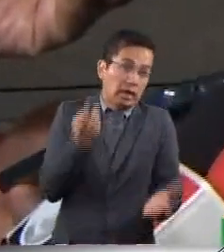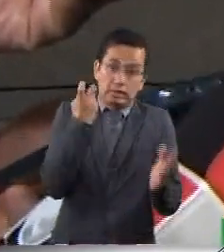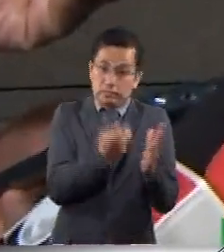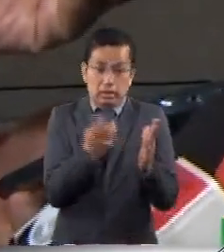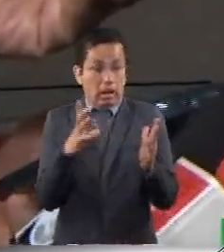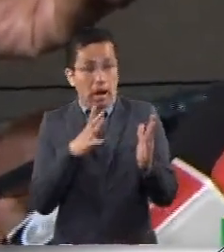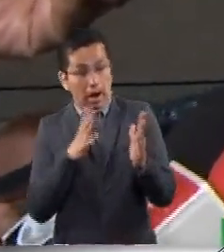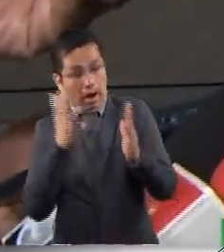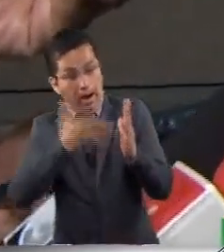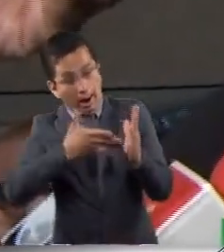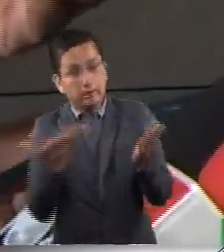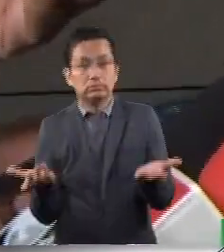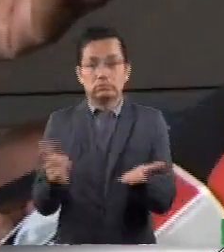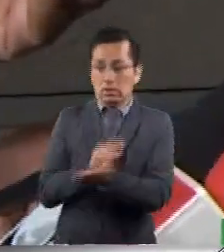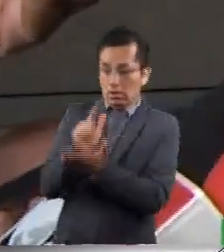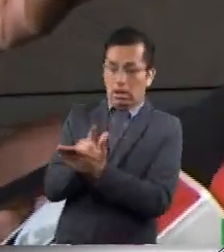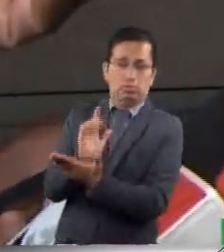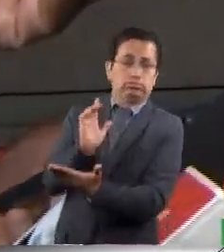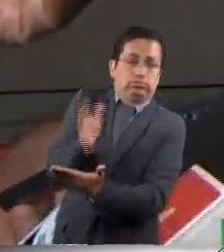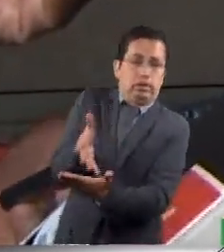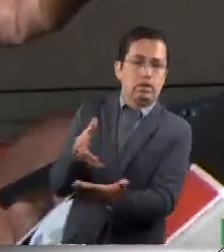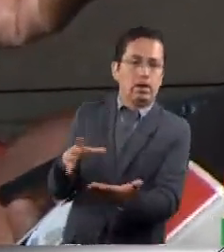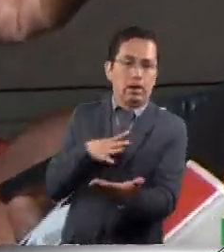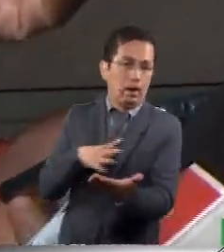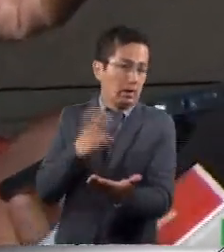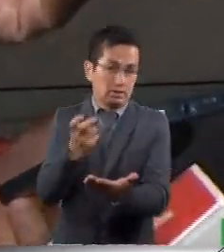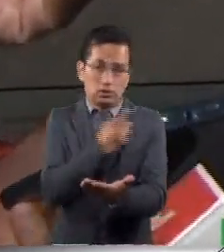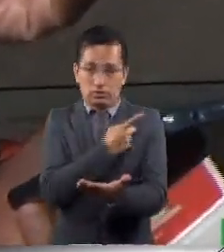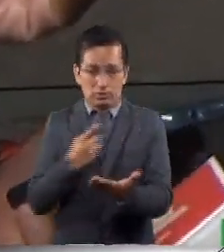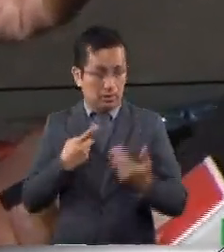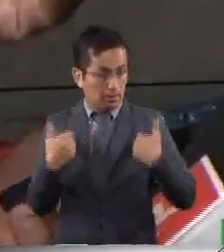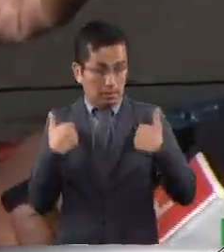ley y también tenemos que entender que todos los que